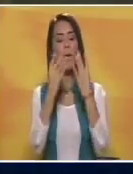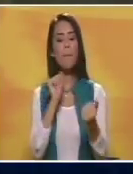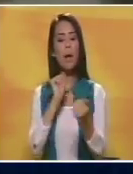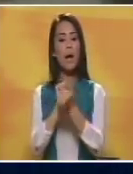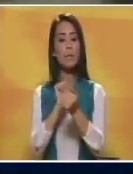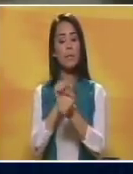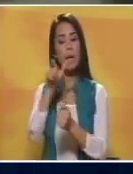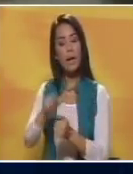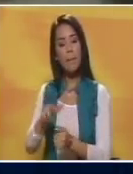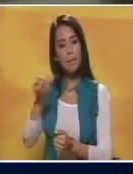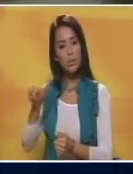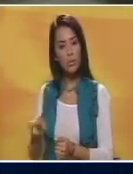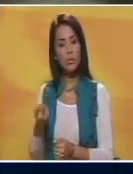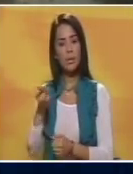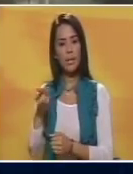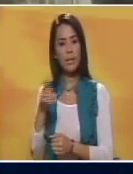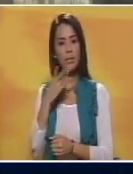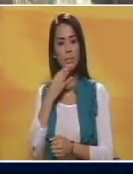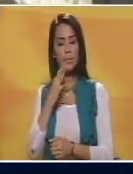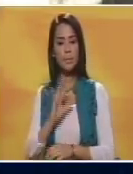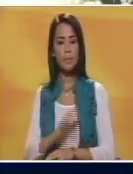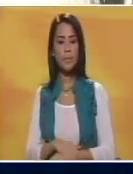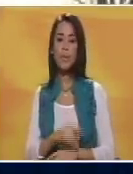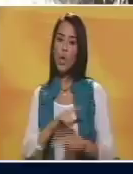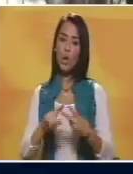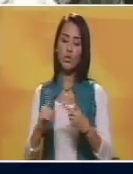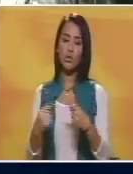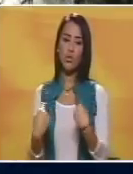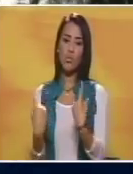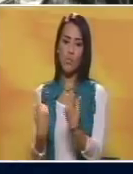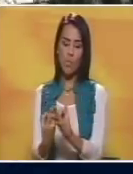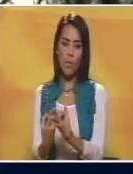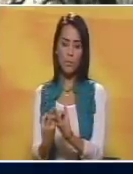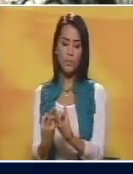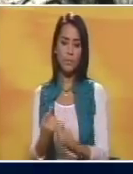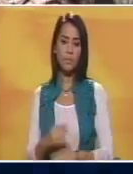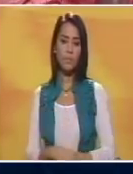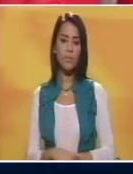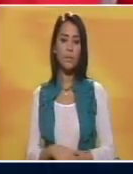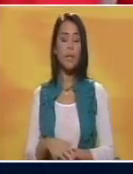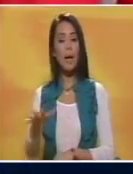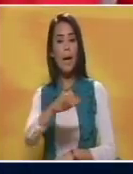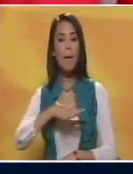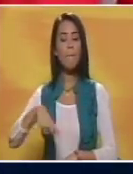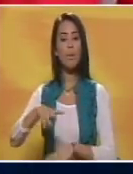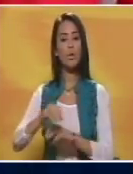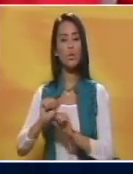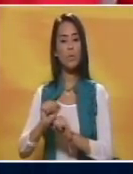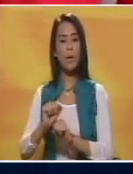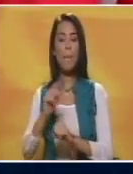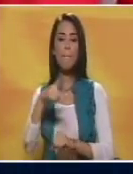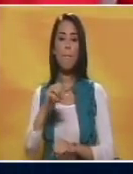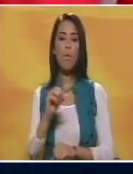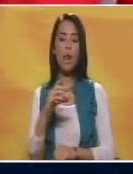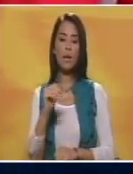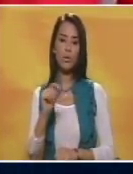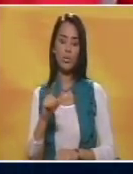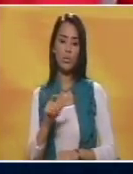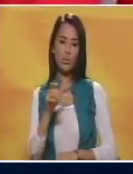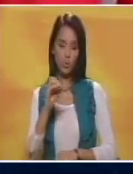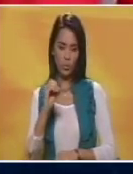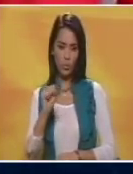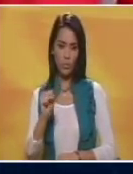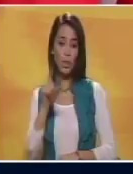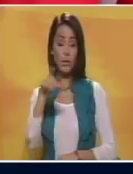a quienes se refieran a Auschwitz y otros campos de concentración nazis como campos de concentración polacos. Según el presidente de la